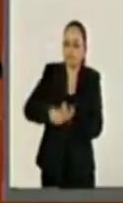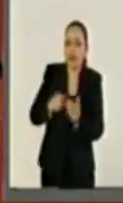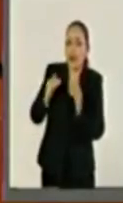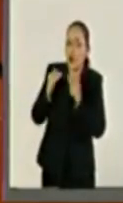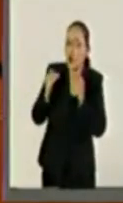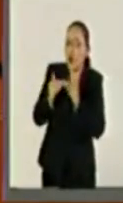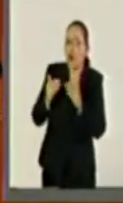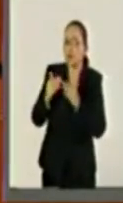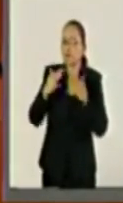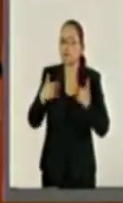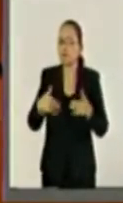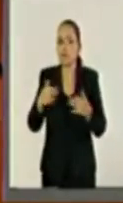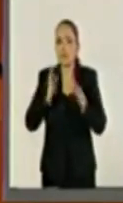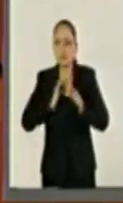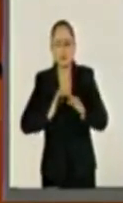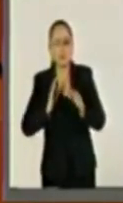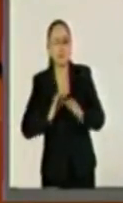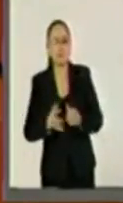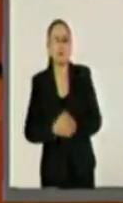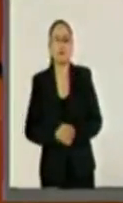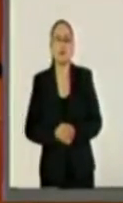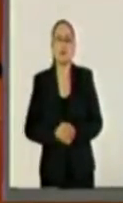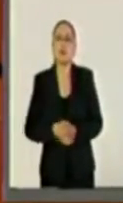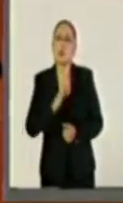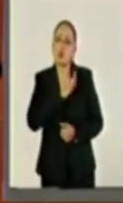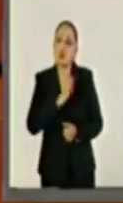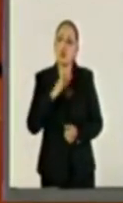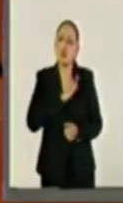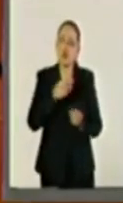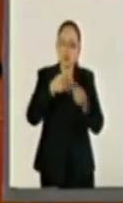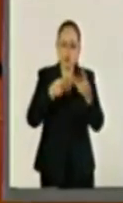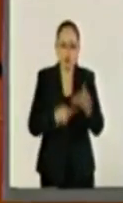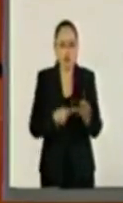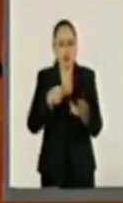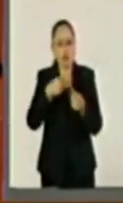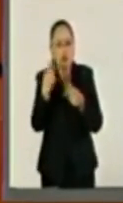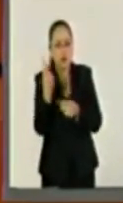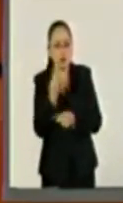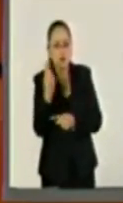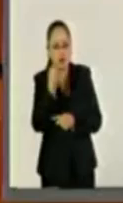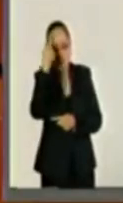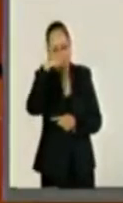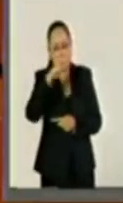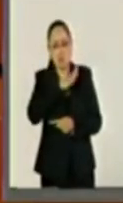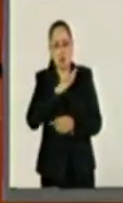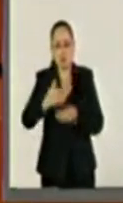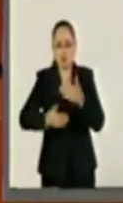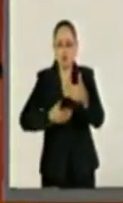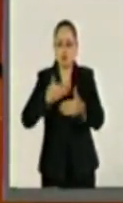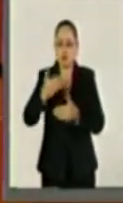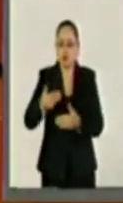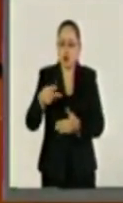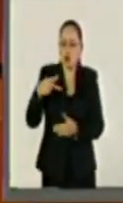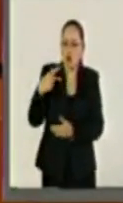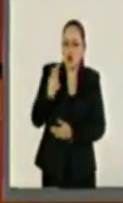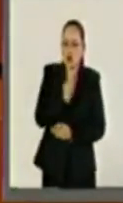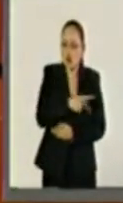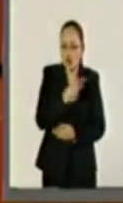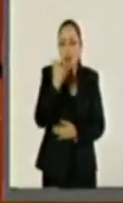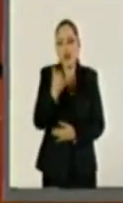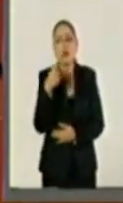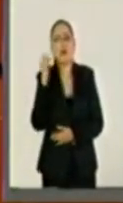al permitir el acceso a satisfactores necesarios para la subsistencia propia y